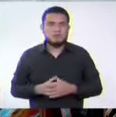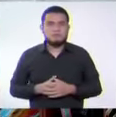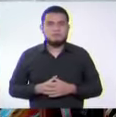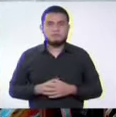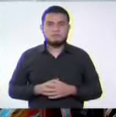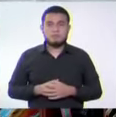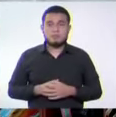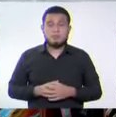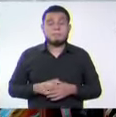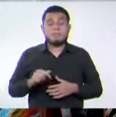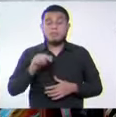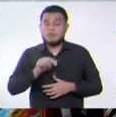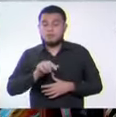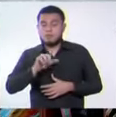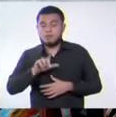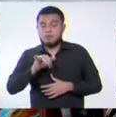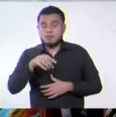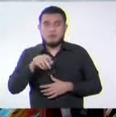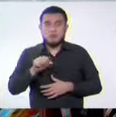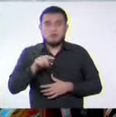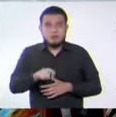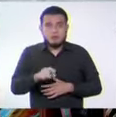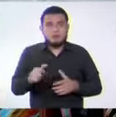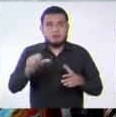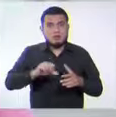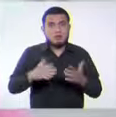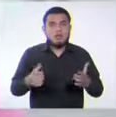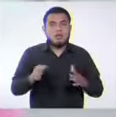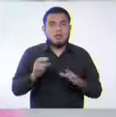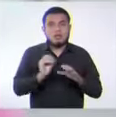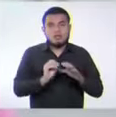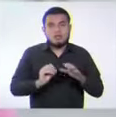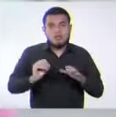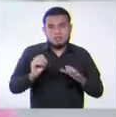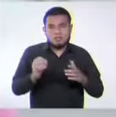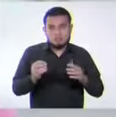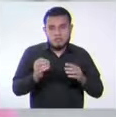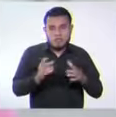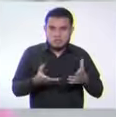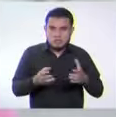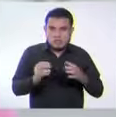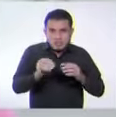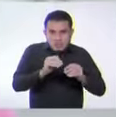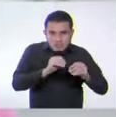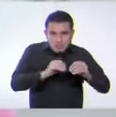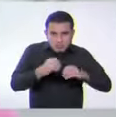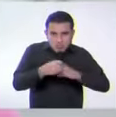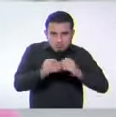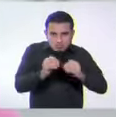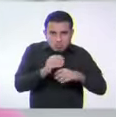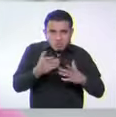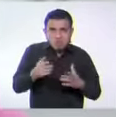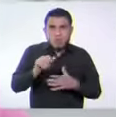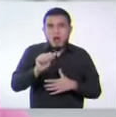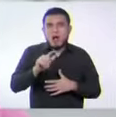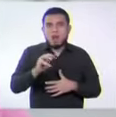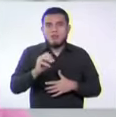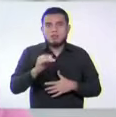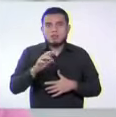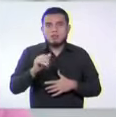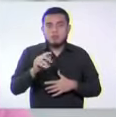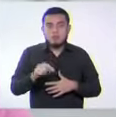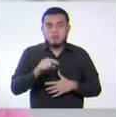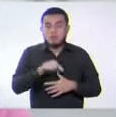los lípidos son los constituyentes principales de las células y son consideradas como almacenadoras, ya que es una